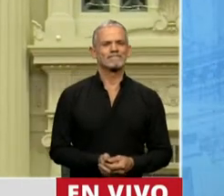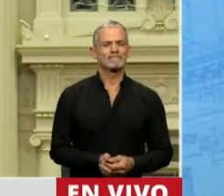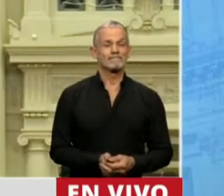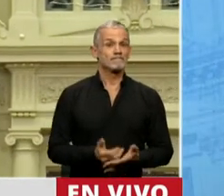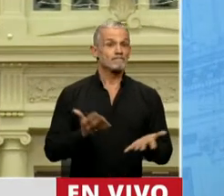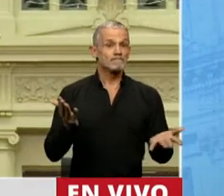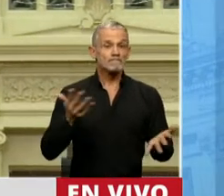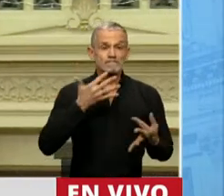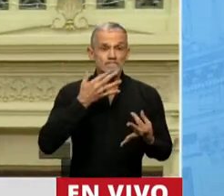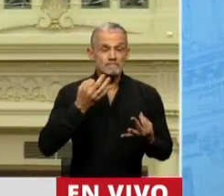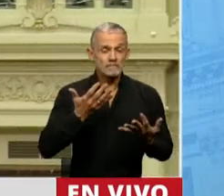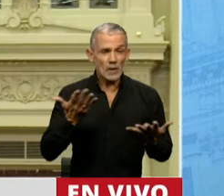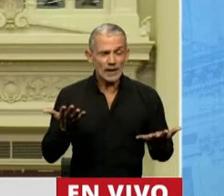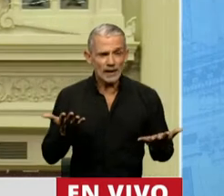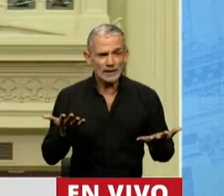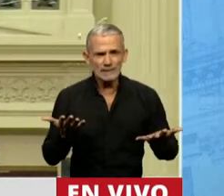La verdad que